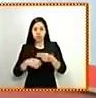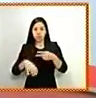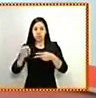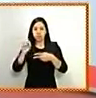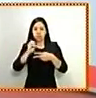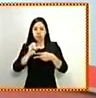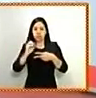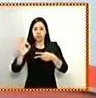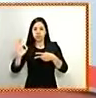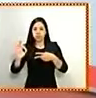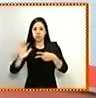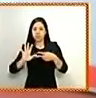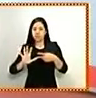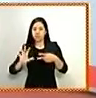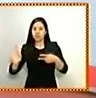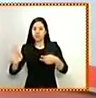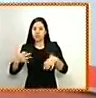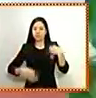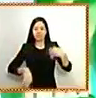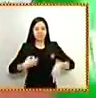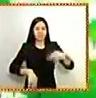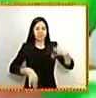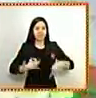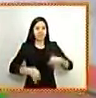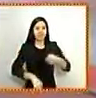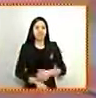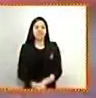09 y 59. Felicidades.